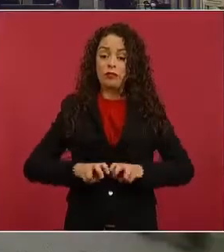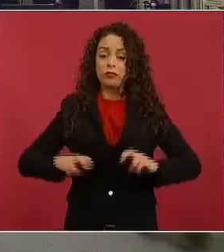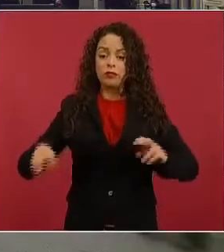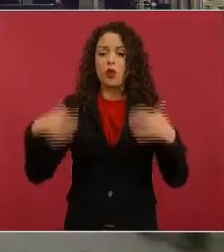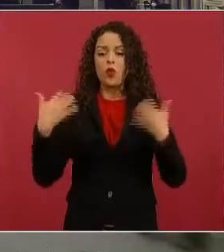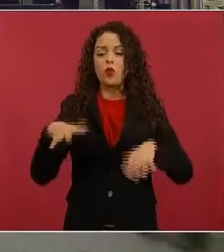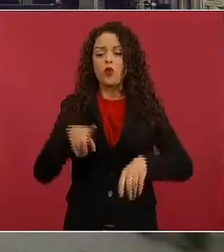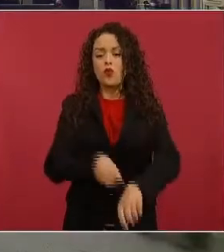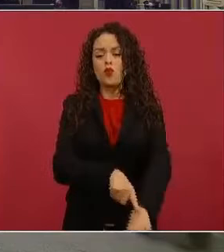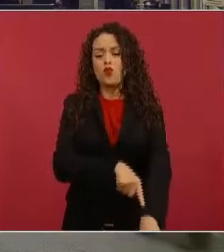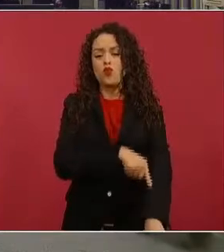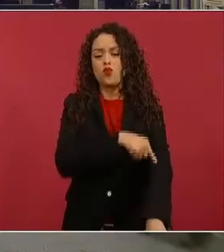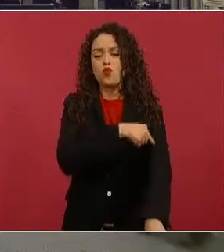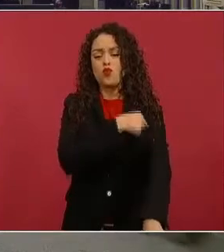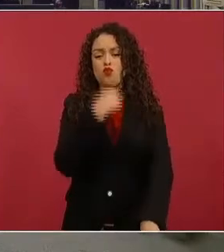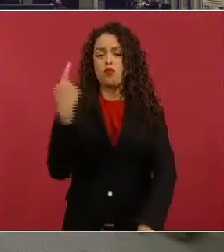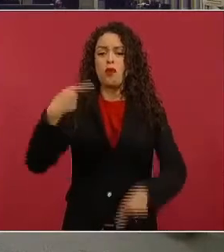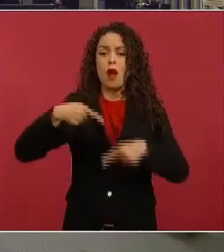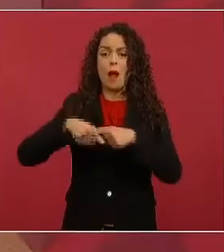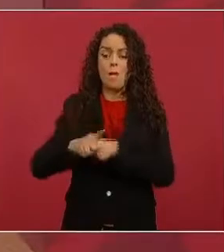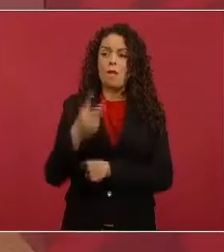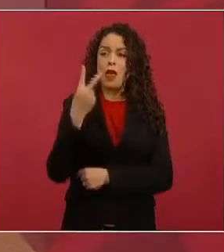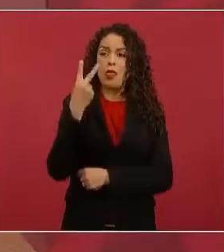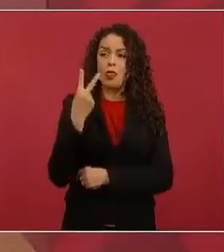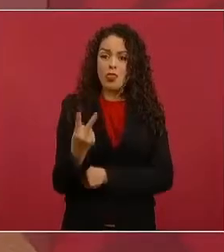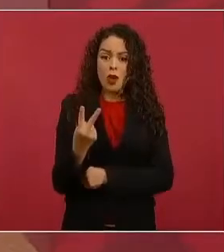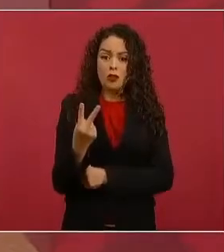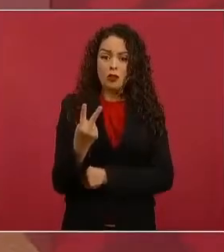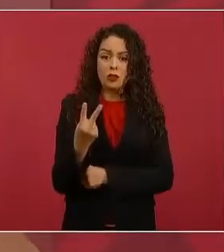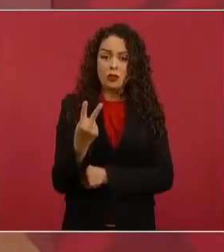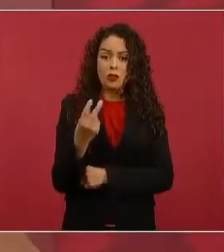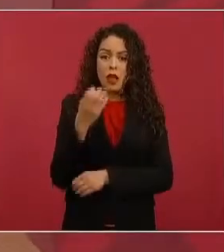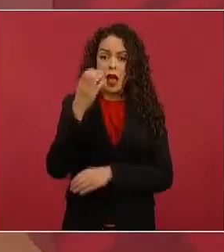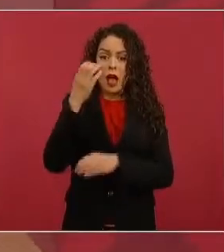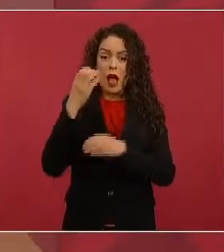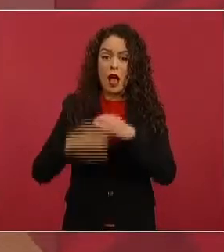larga, la iniciamos a las 2 y terminamos a las 7.